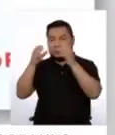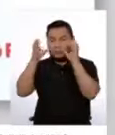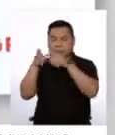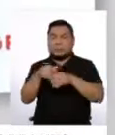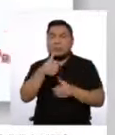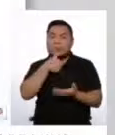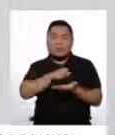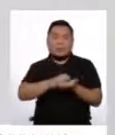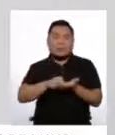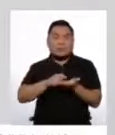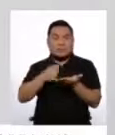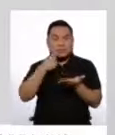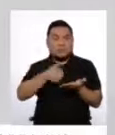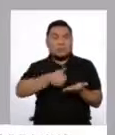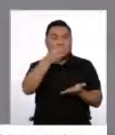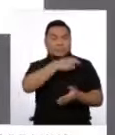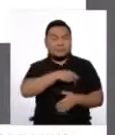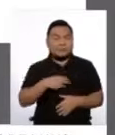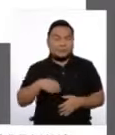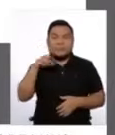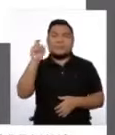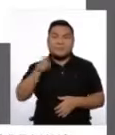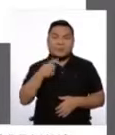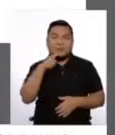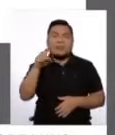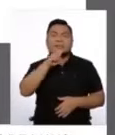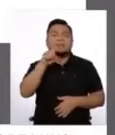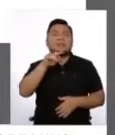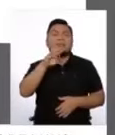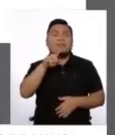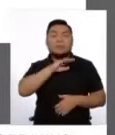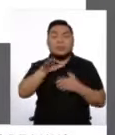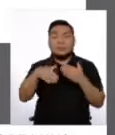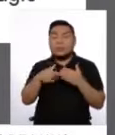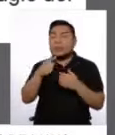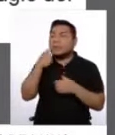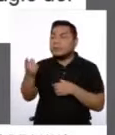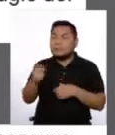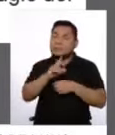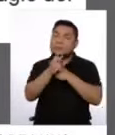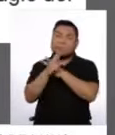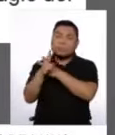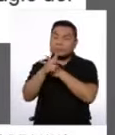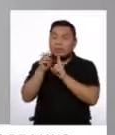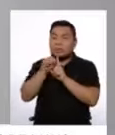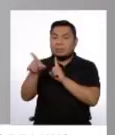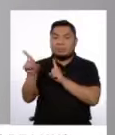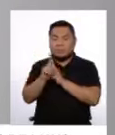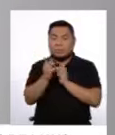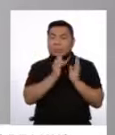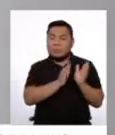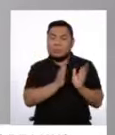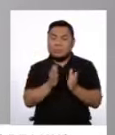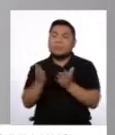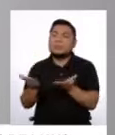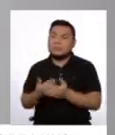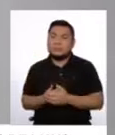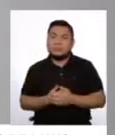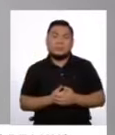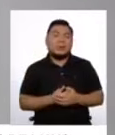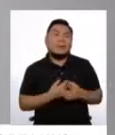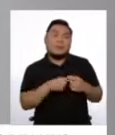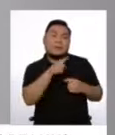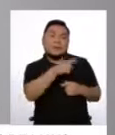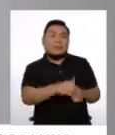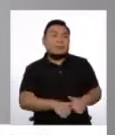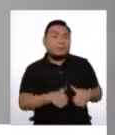el oficio, Vicente Ceballos sostiene que deben preservarse condiciones de salud y evitar contagios. Están exponiendo sus vidas también,